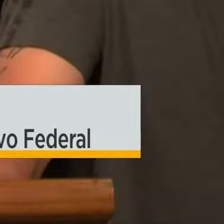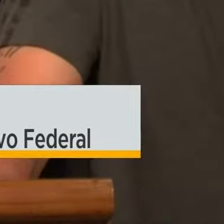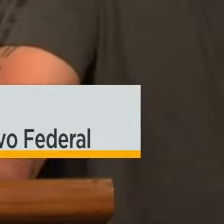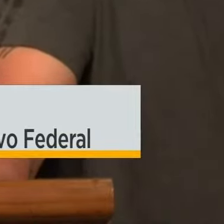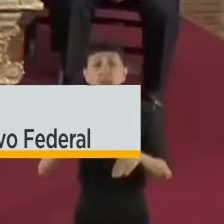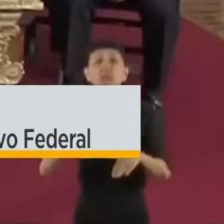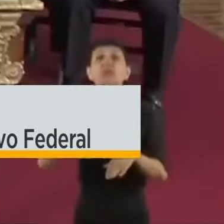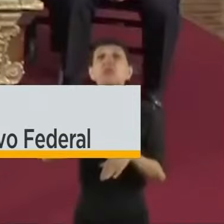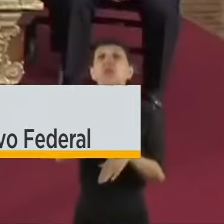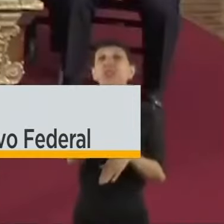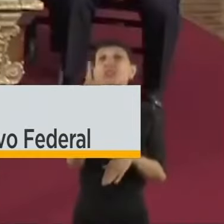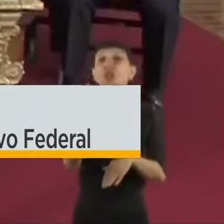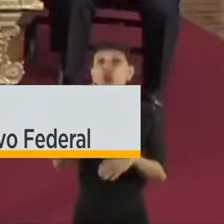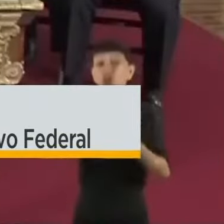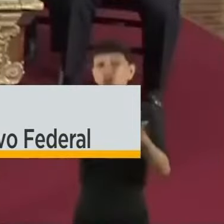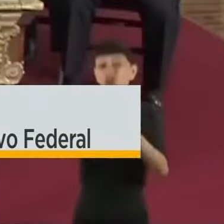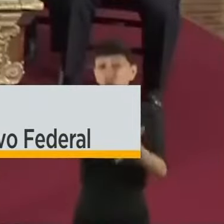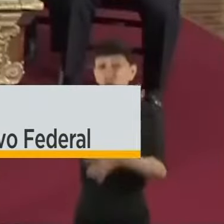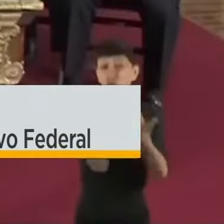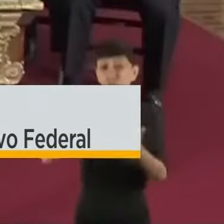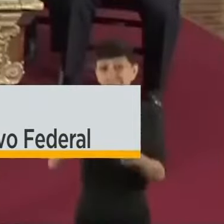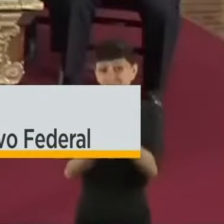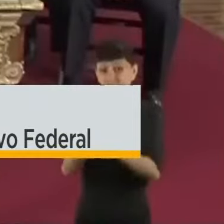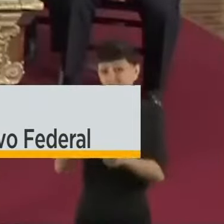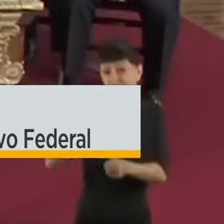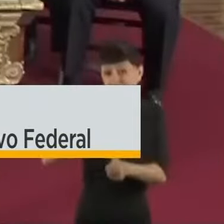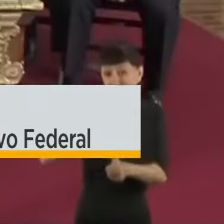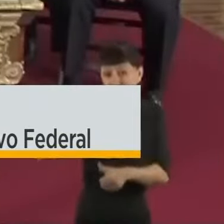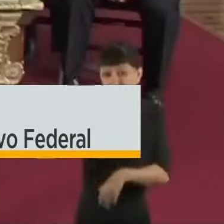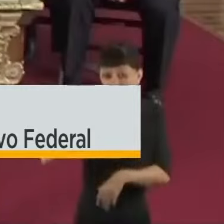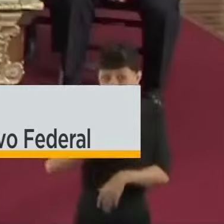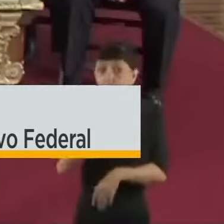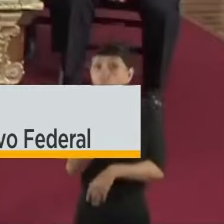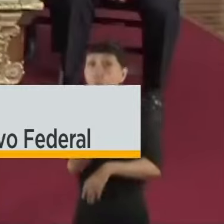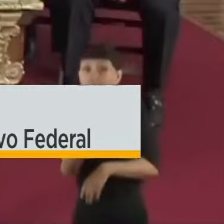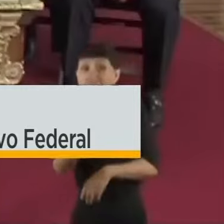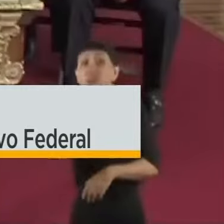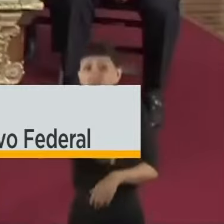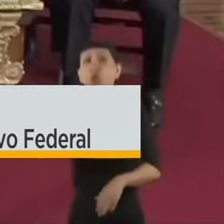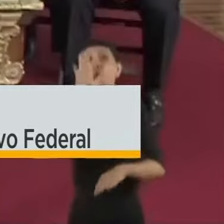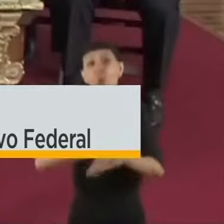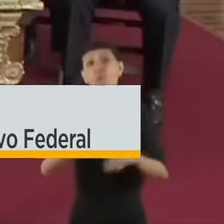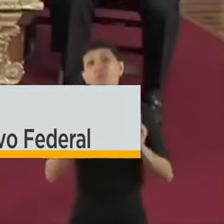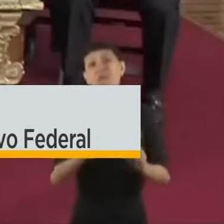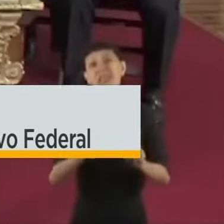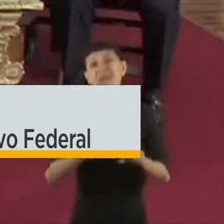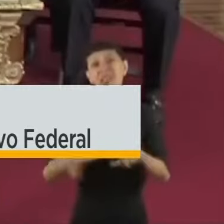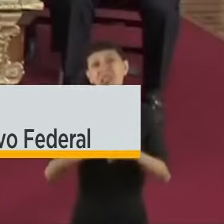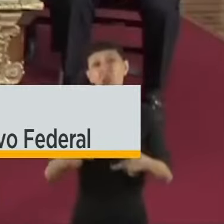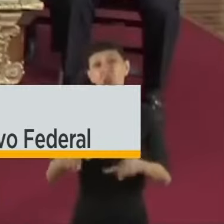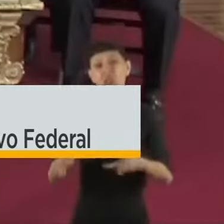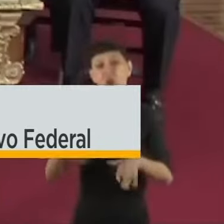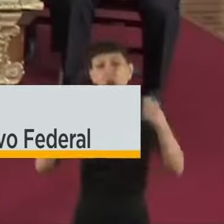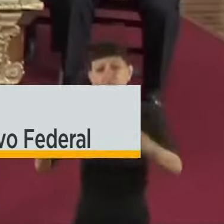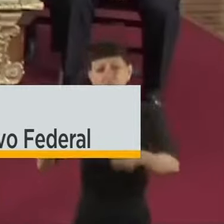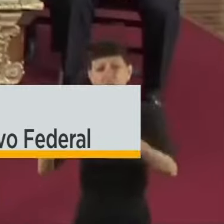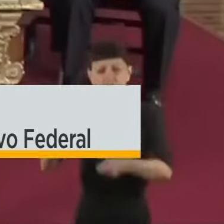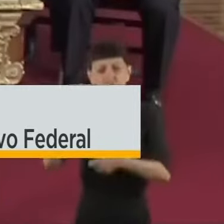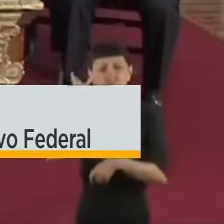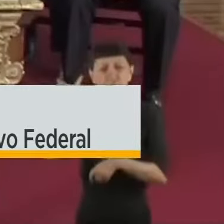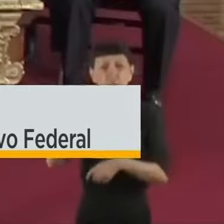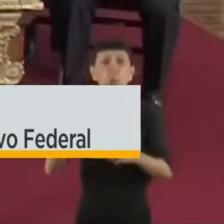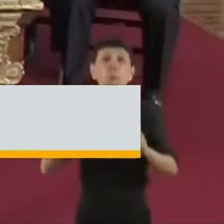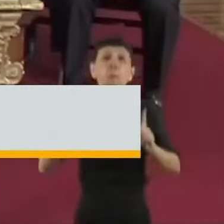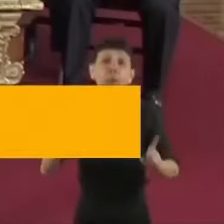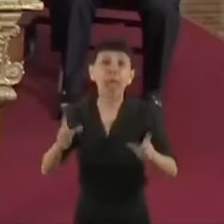Ejecutivo. El máximo tribunal ya había anticipado que va a tomar el caso del megadecreto en febrero, luego de la feria judicial.